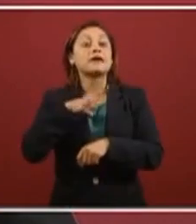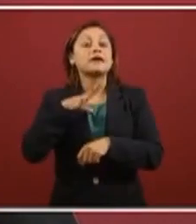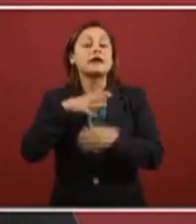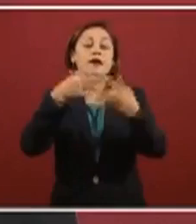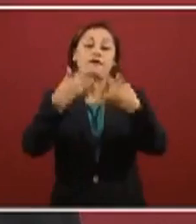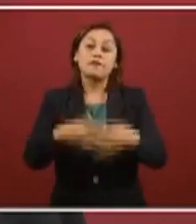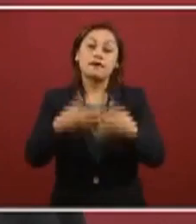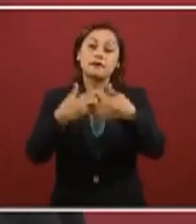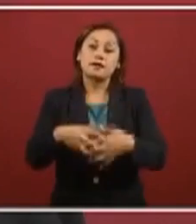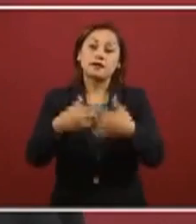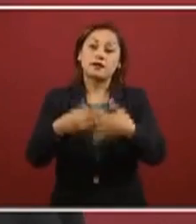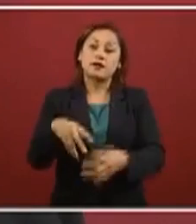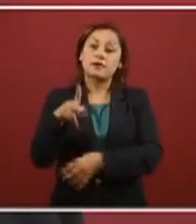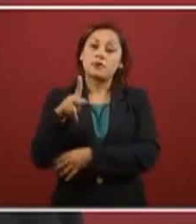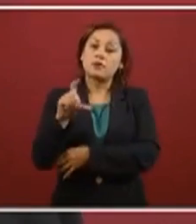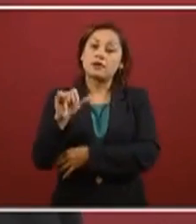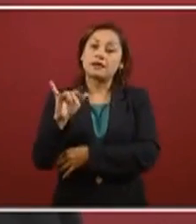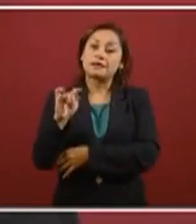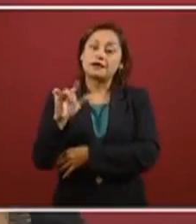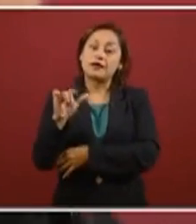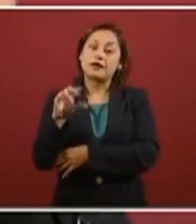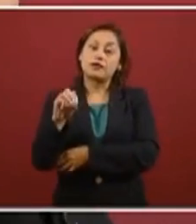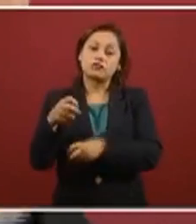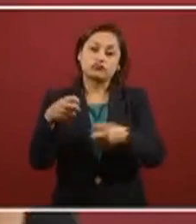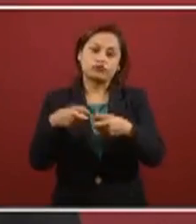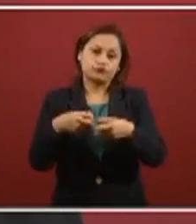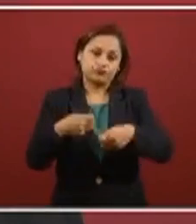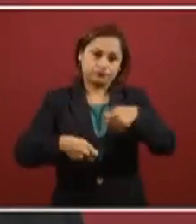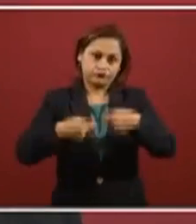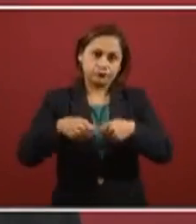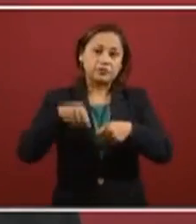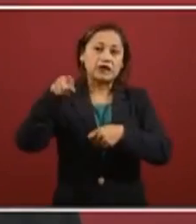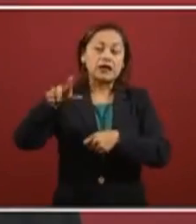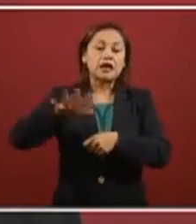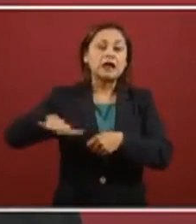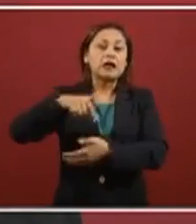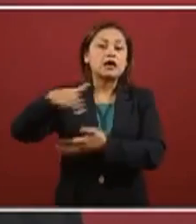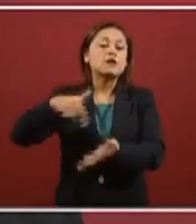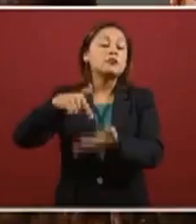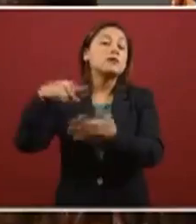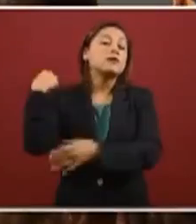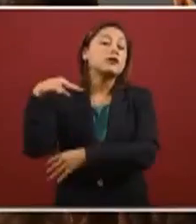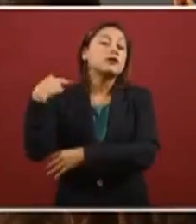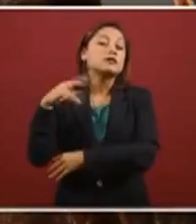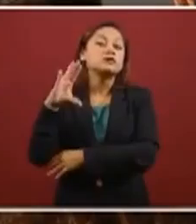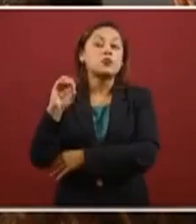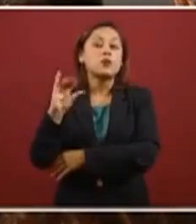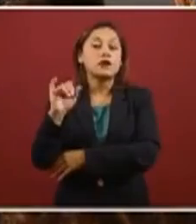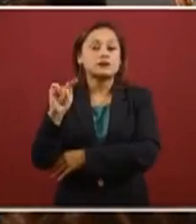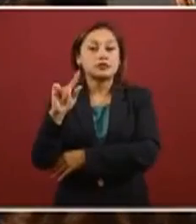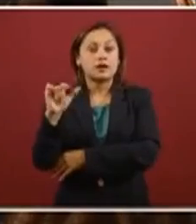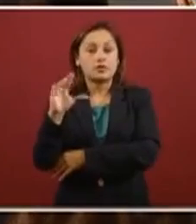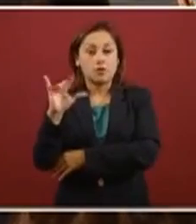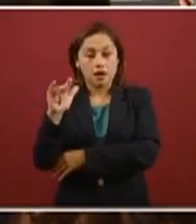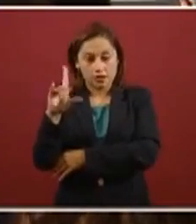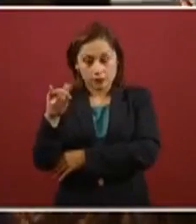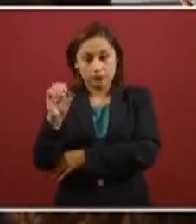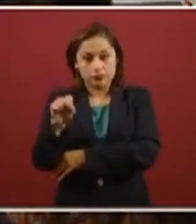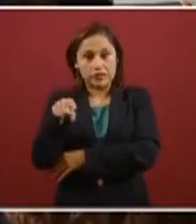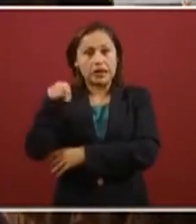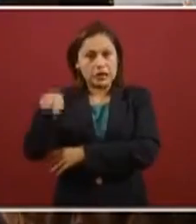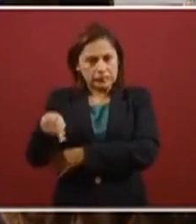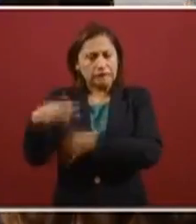en Coatzacoalcos, que está funcionando, que no hay